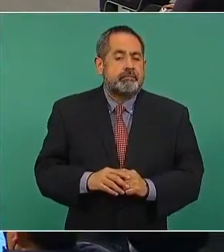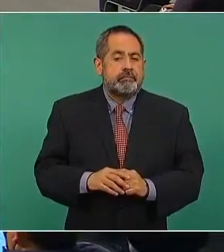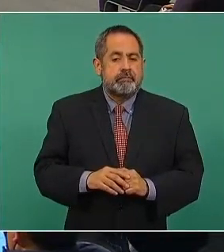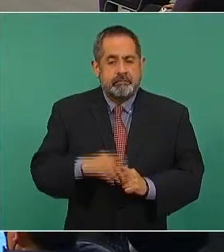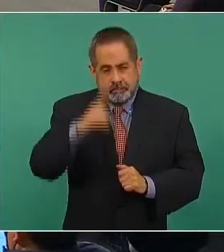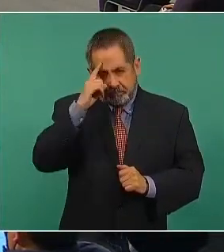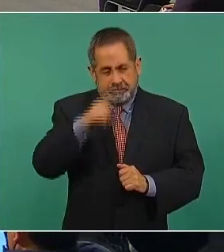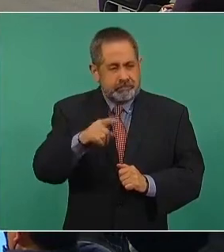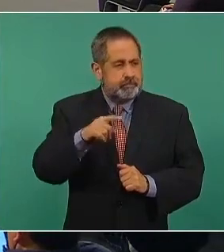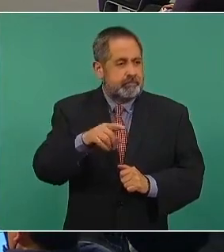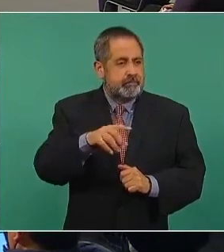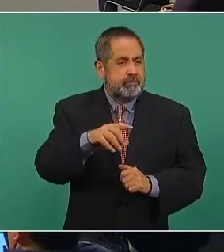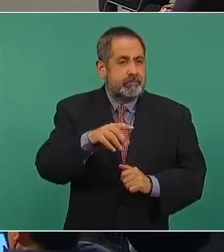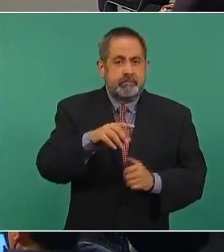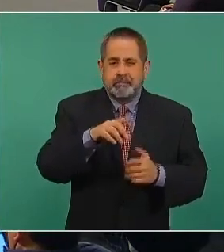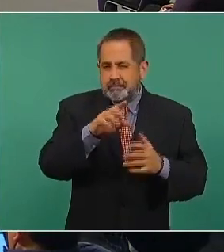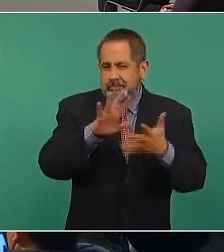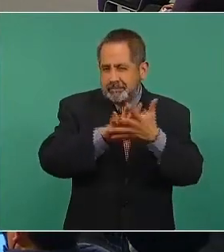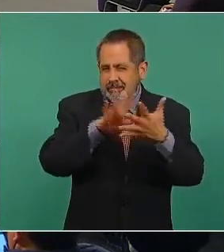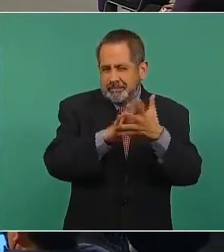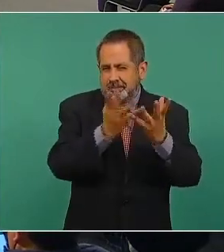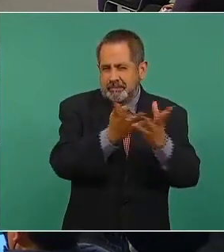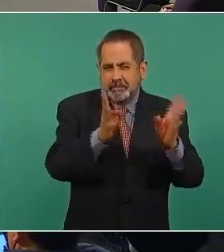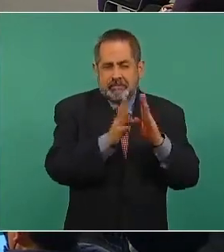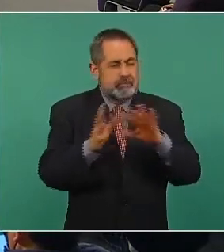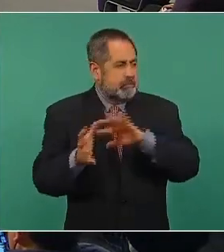para privatizar hasta los reclusorios.